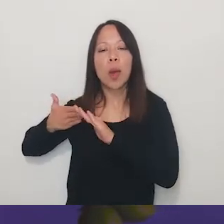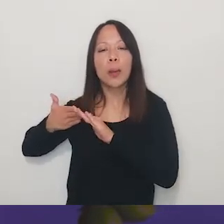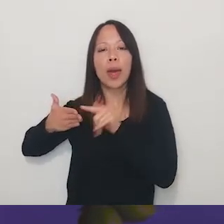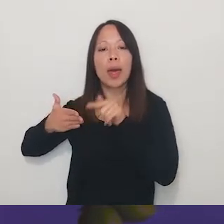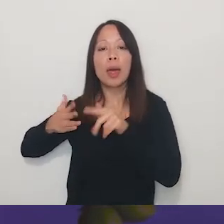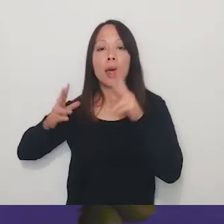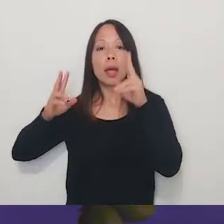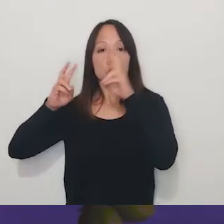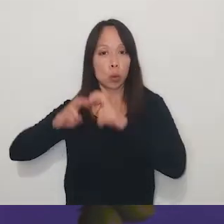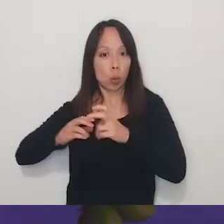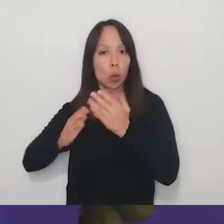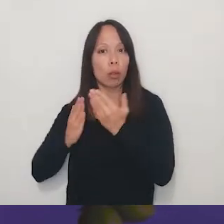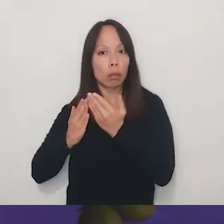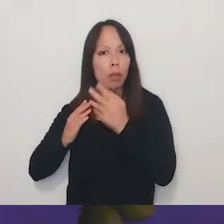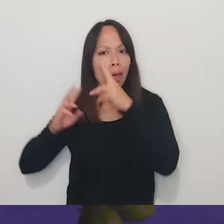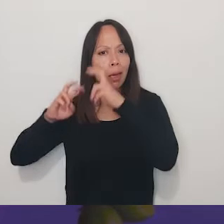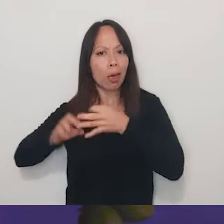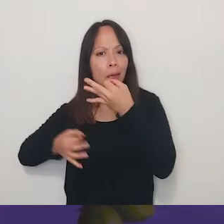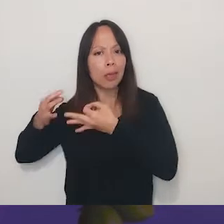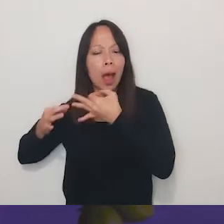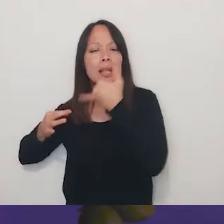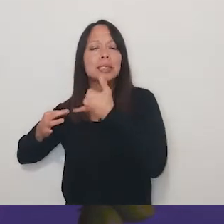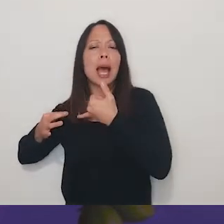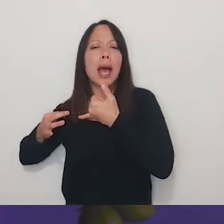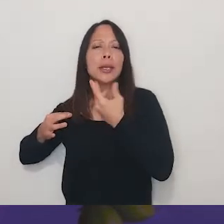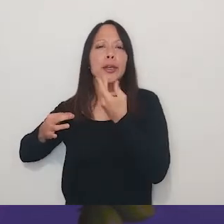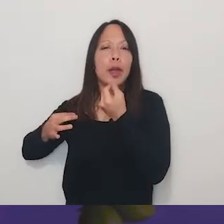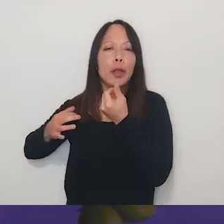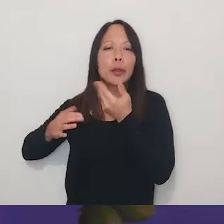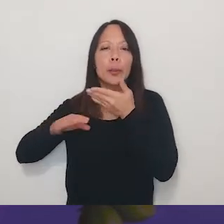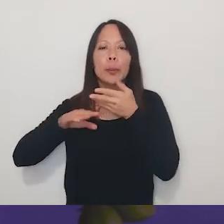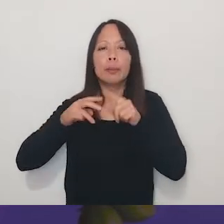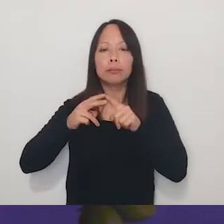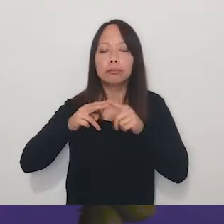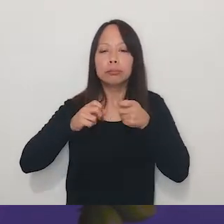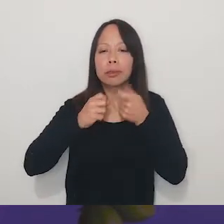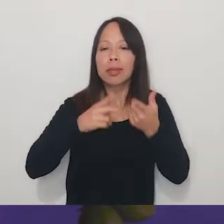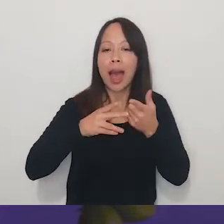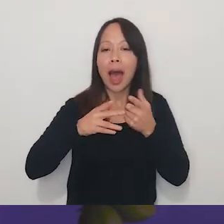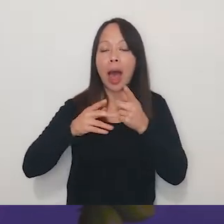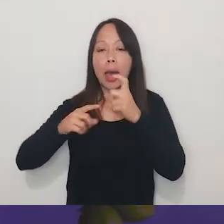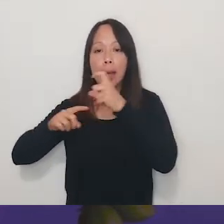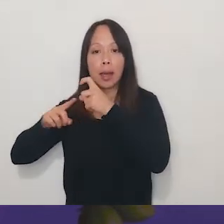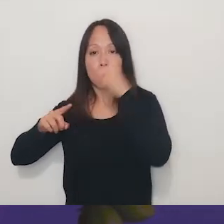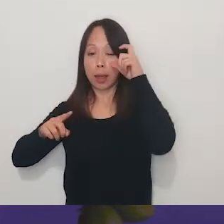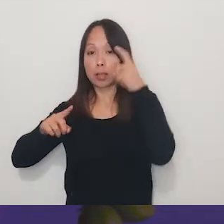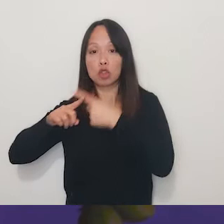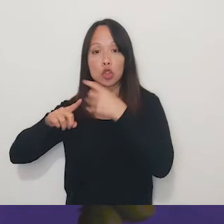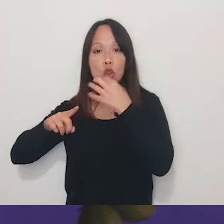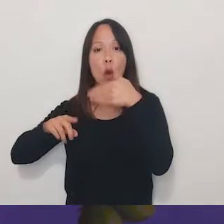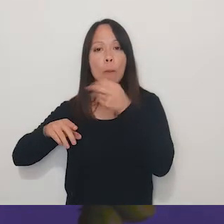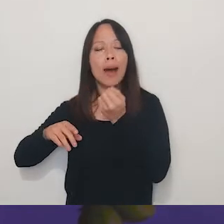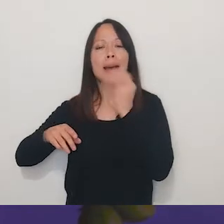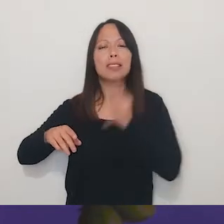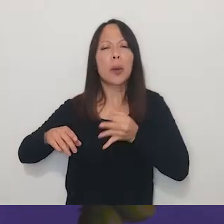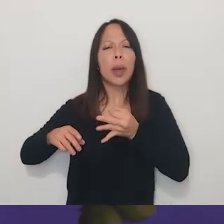Estos estudios no son ya de otra galaxia, o sea, costo-beneficio son estudios excelentes, sobre todo el exoma, y bueno, hay que tenerlo presente y saber